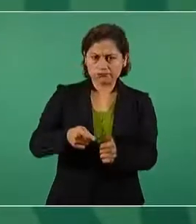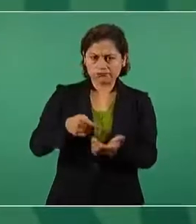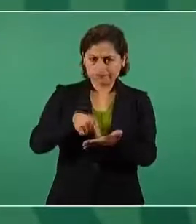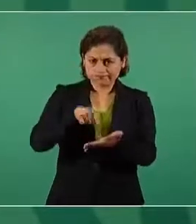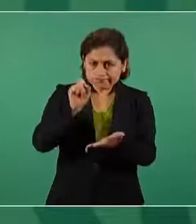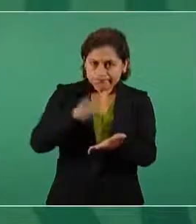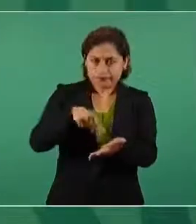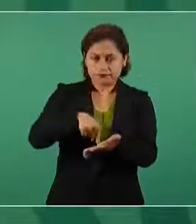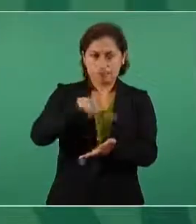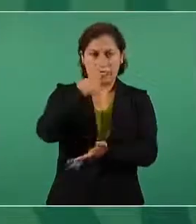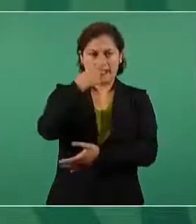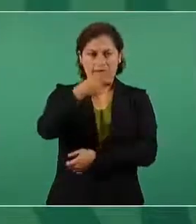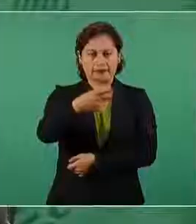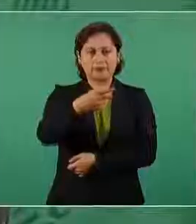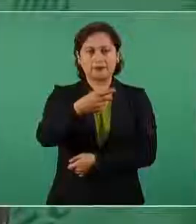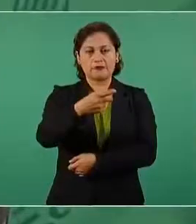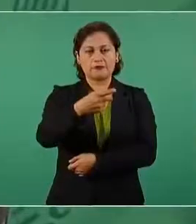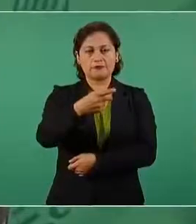que de dónde